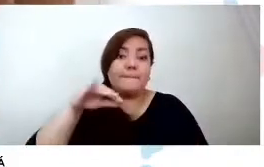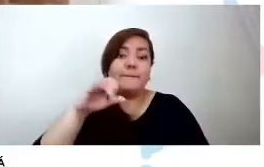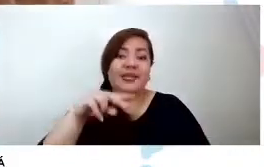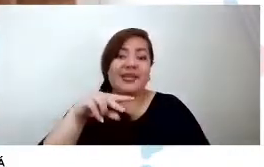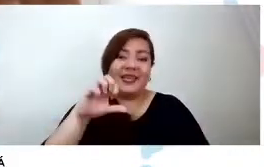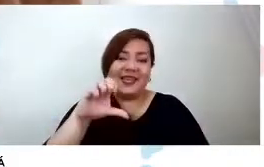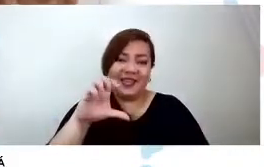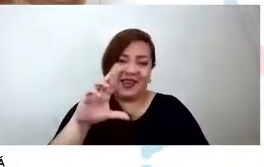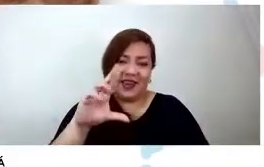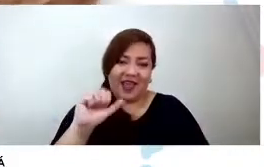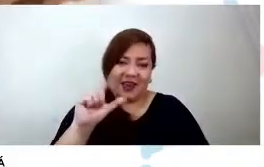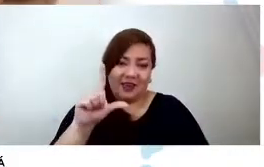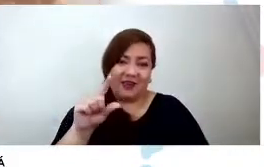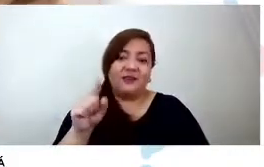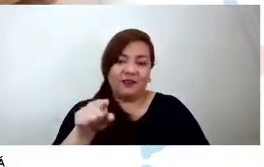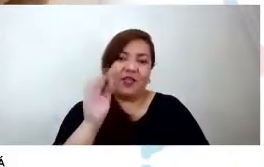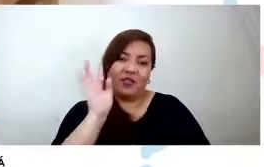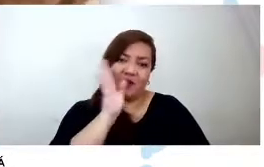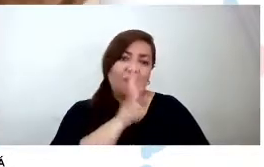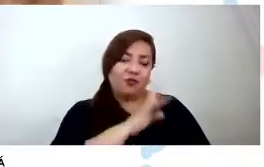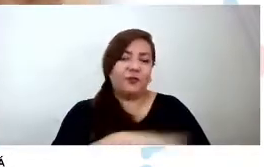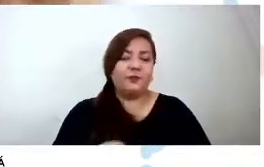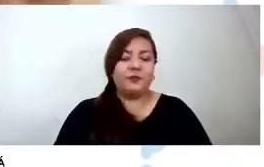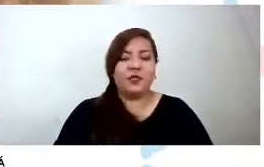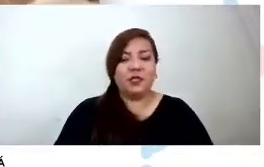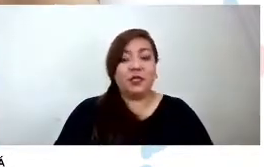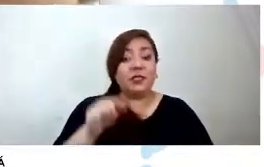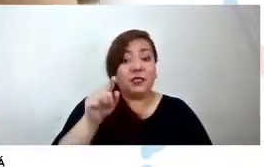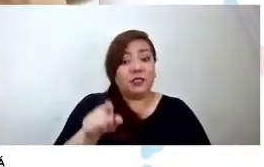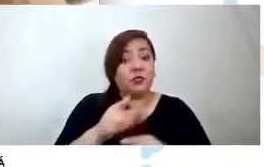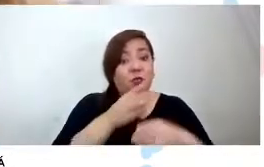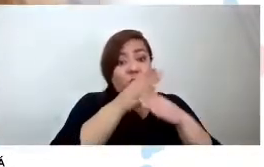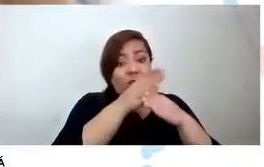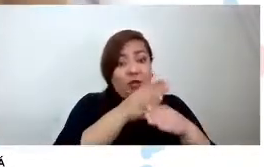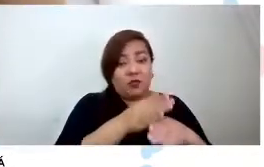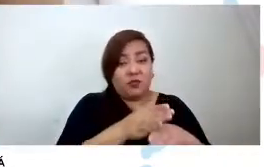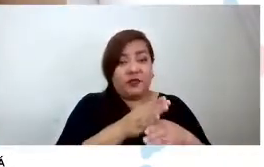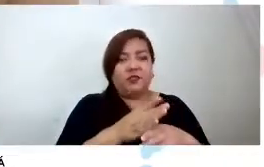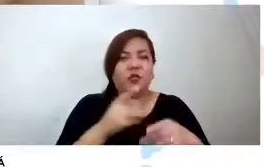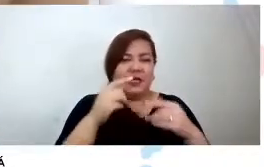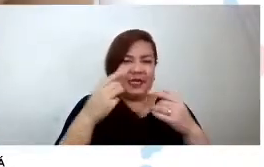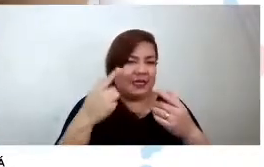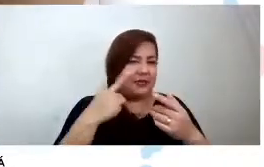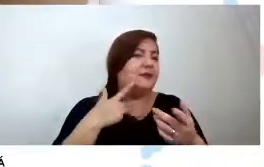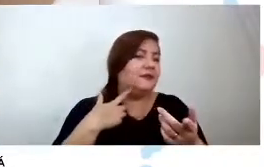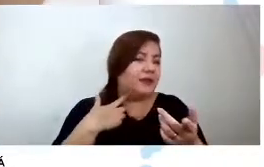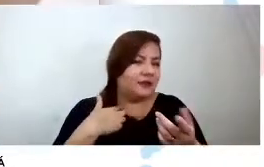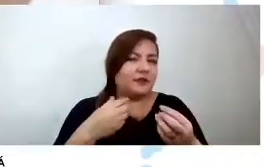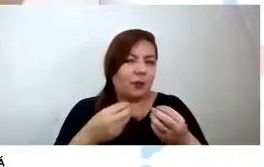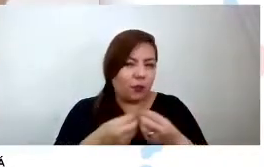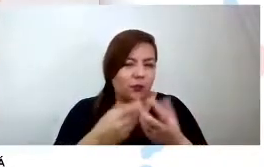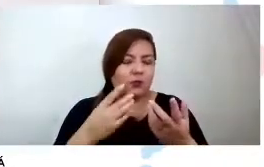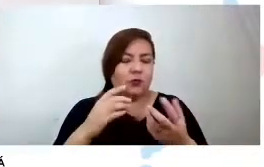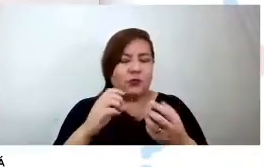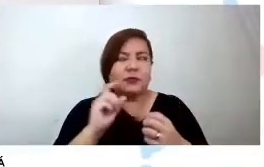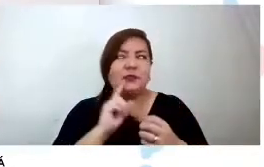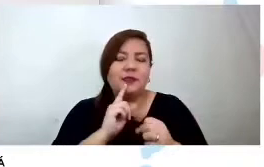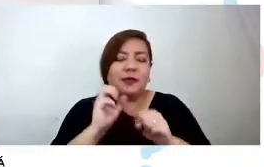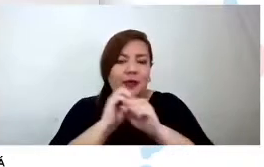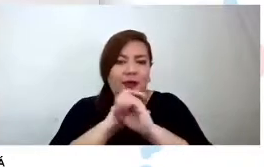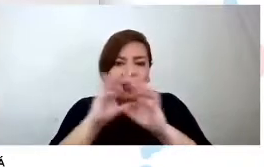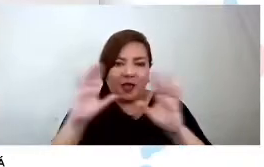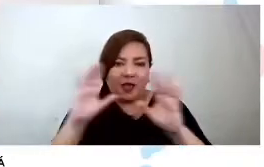Y eso es lo que en la conservación, por ejemplo, les interesa mucho tener muy claro en el